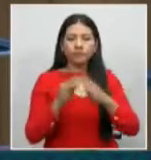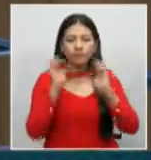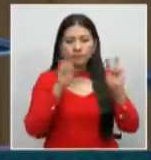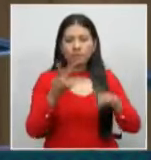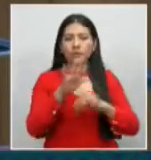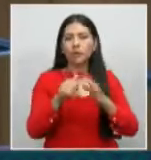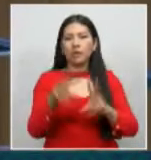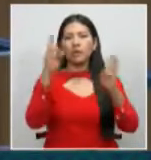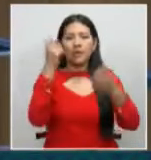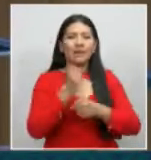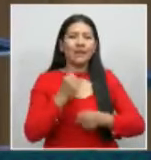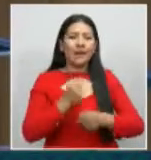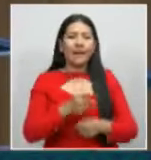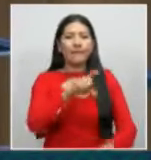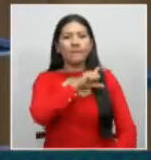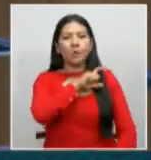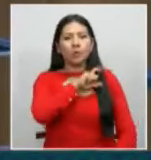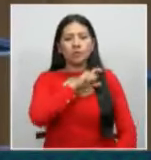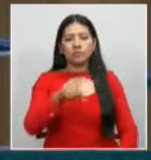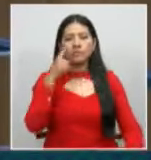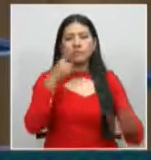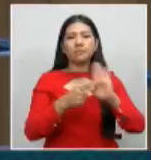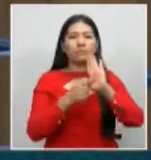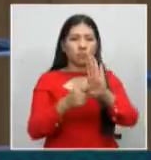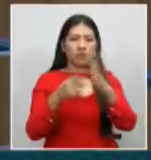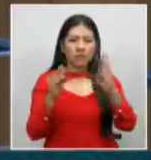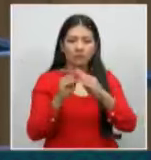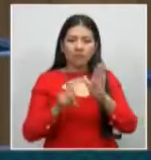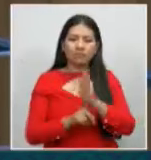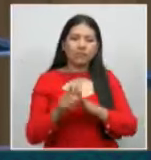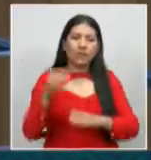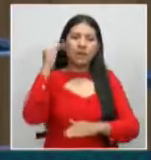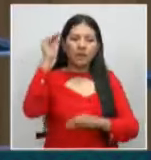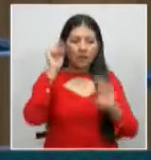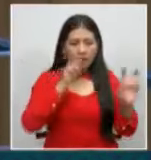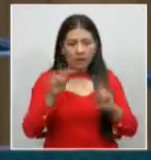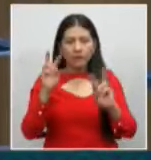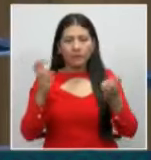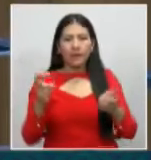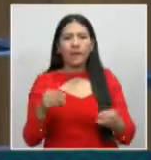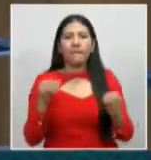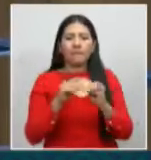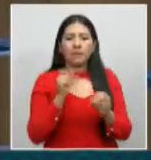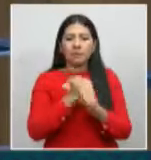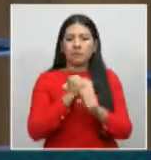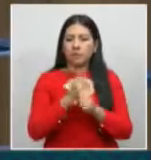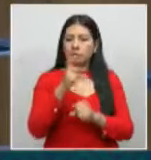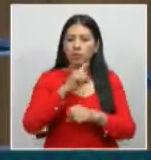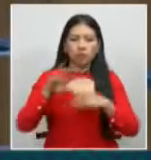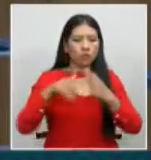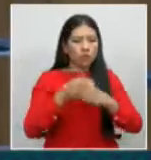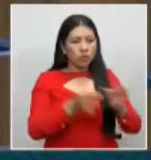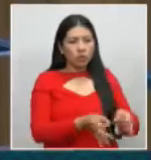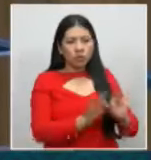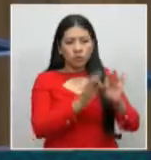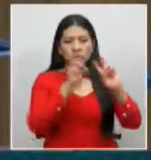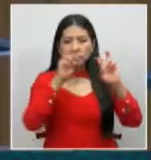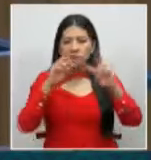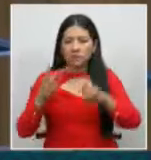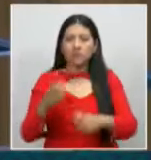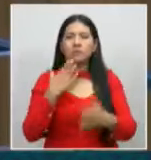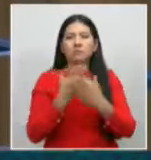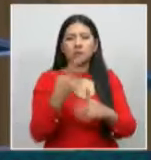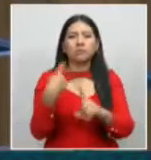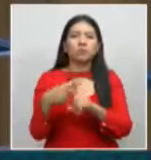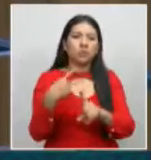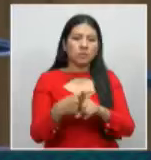de la policía boliviana demuestra un grado altísimo, inigualable, de eficacia y eficiencia, resolviendo más del